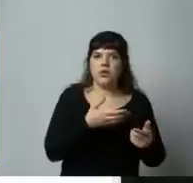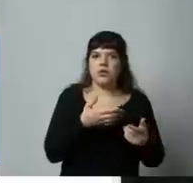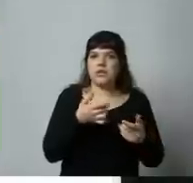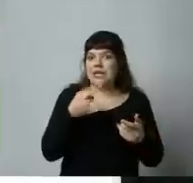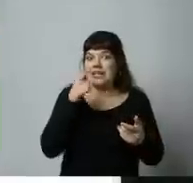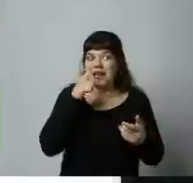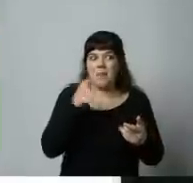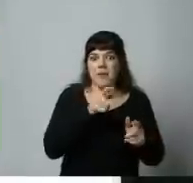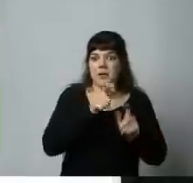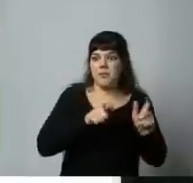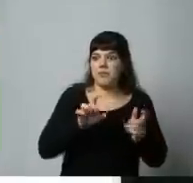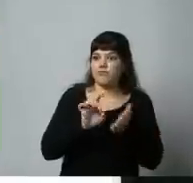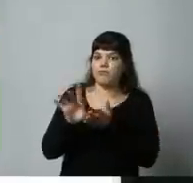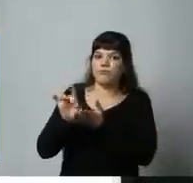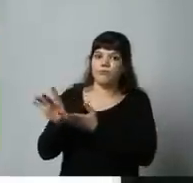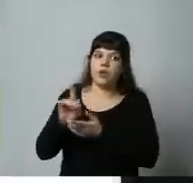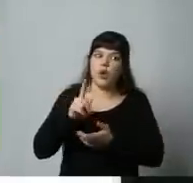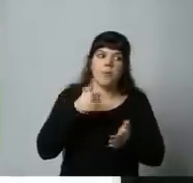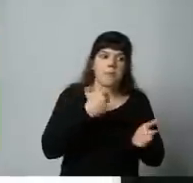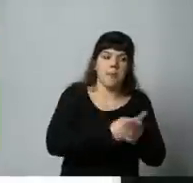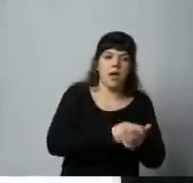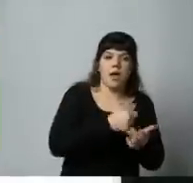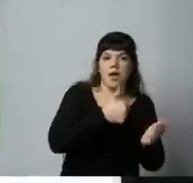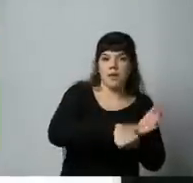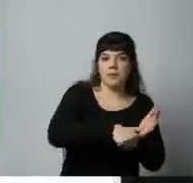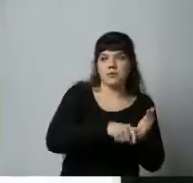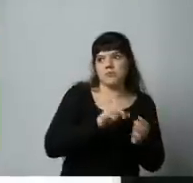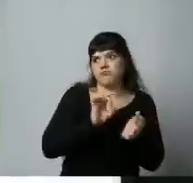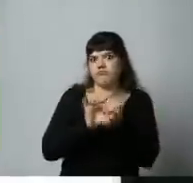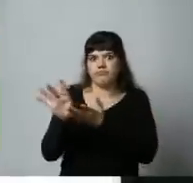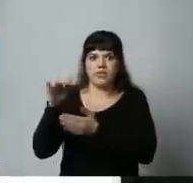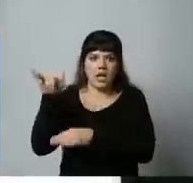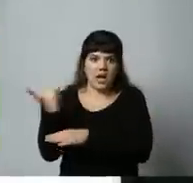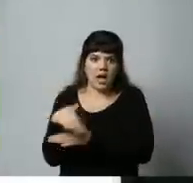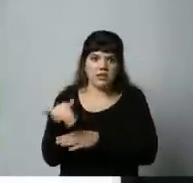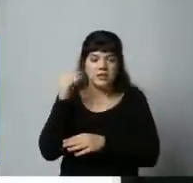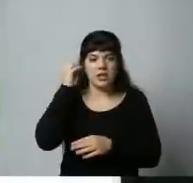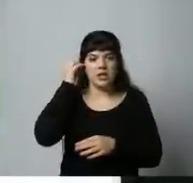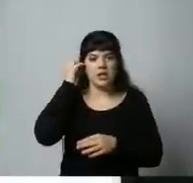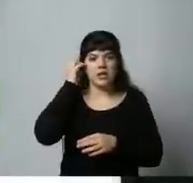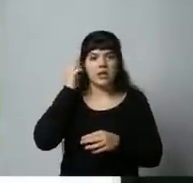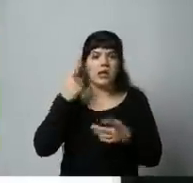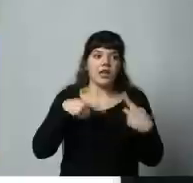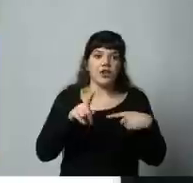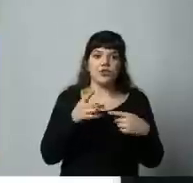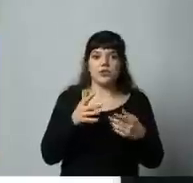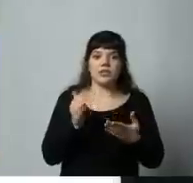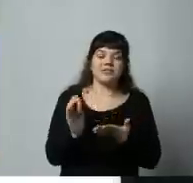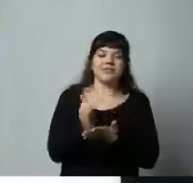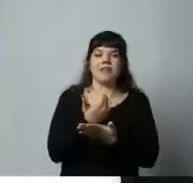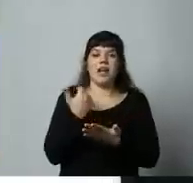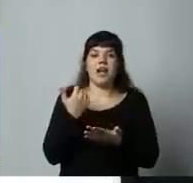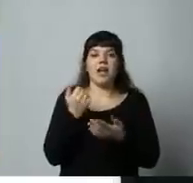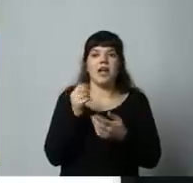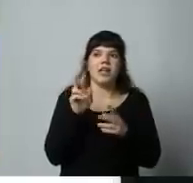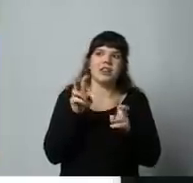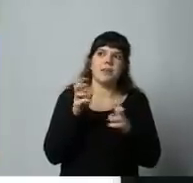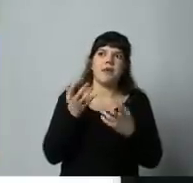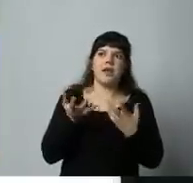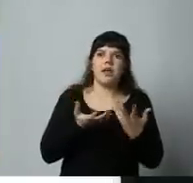personas que no paguen pueden pueden quedar en la calle porque porque al quitar el tema de